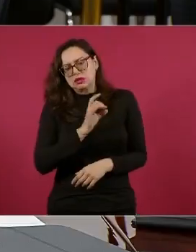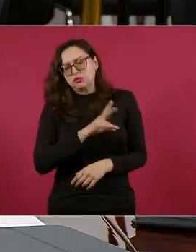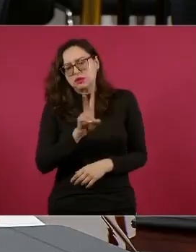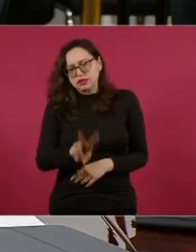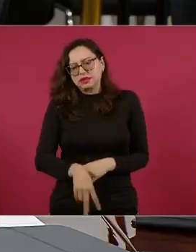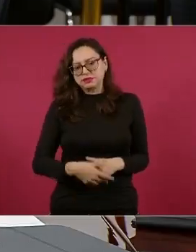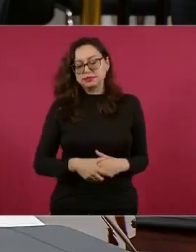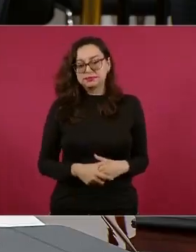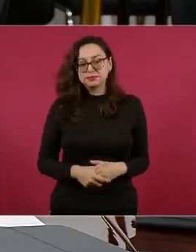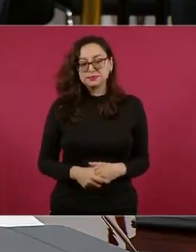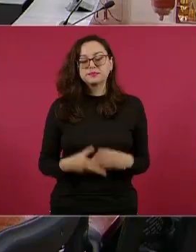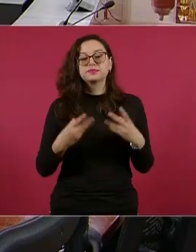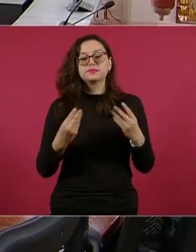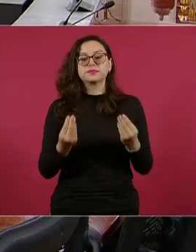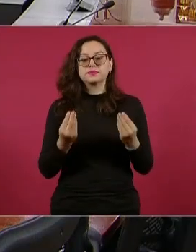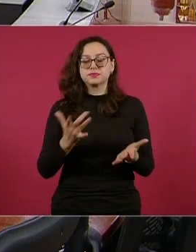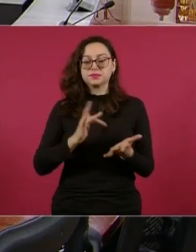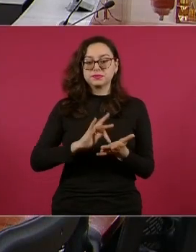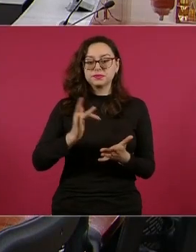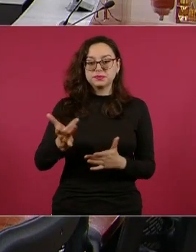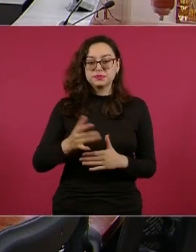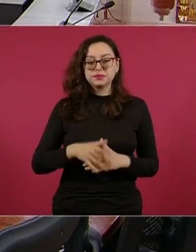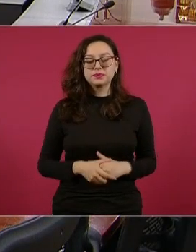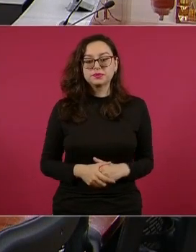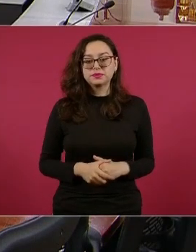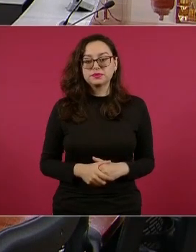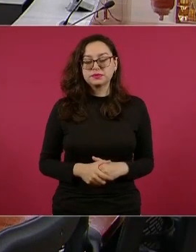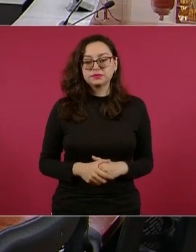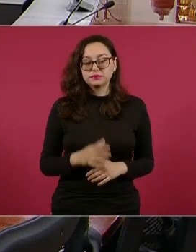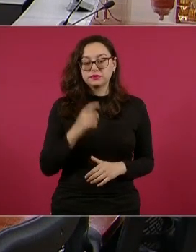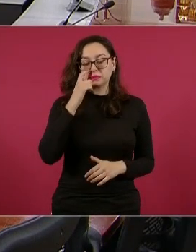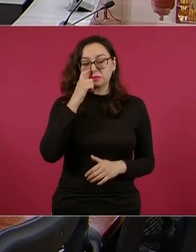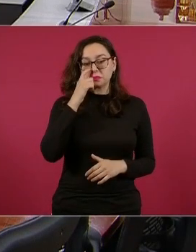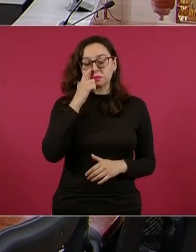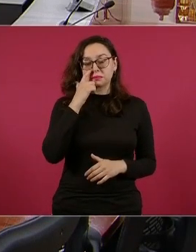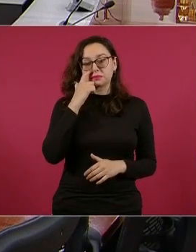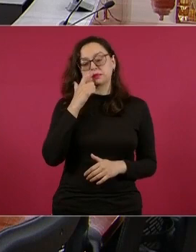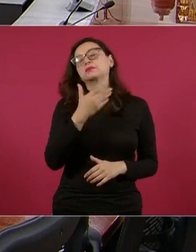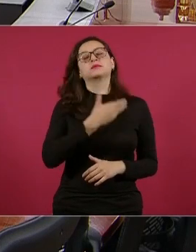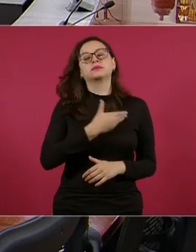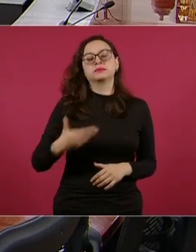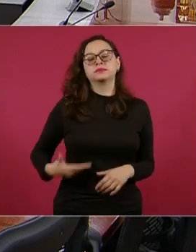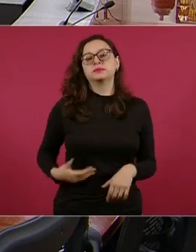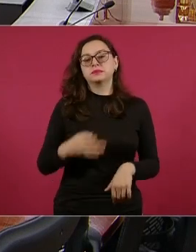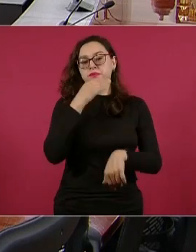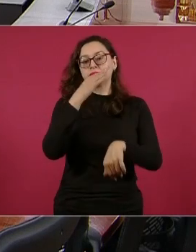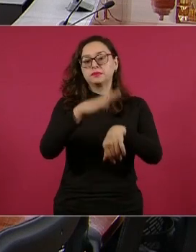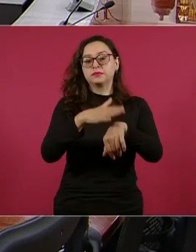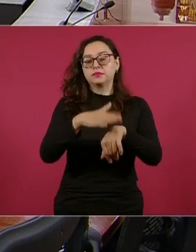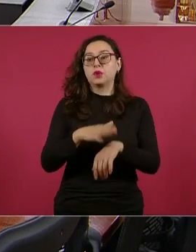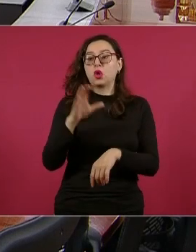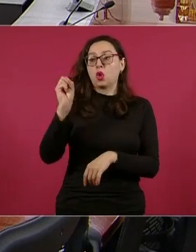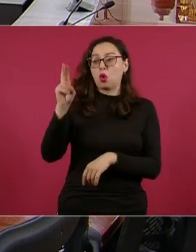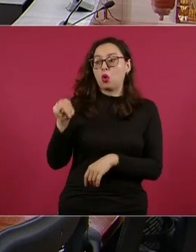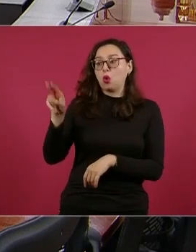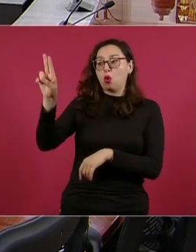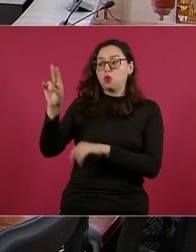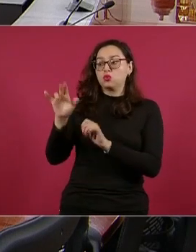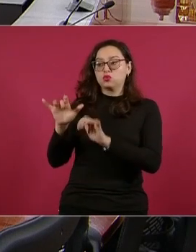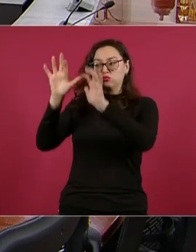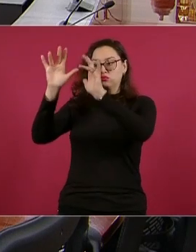delincuenciales. Okay. Muchas gracias. Presidente, la relatora especial de la ONU sobre la independencia de los magistrados y abogados le envió